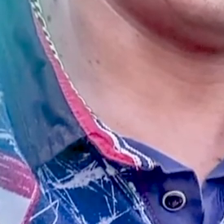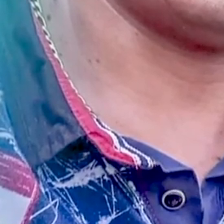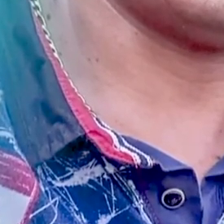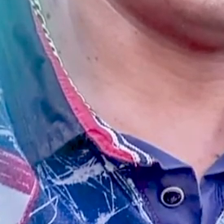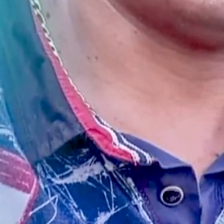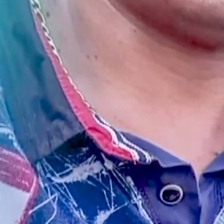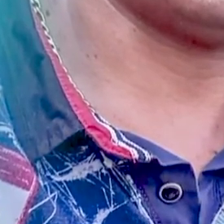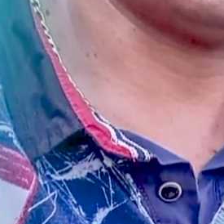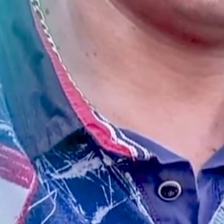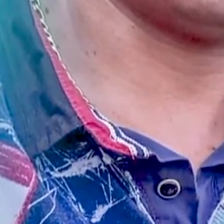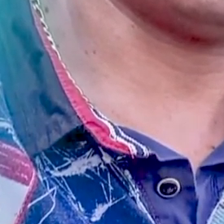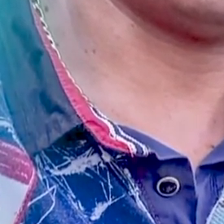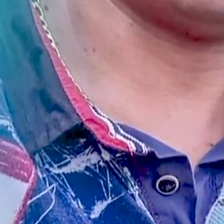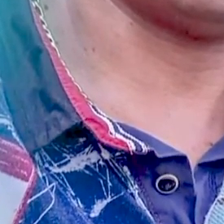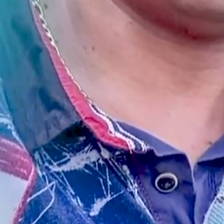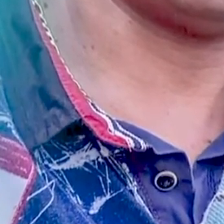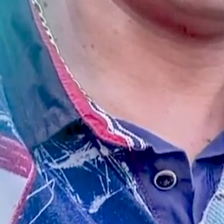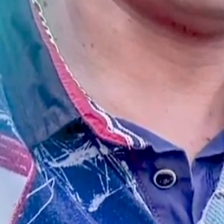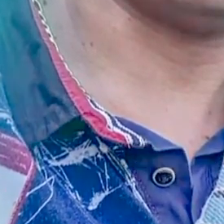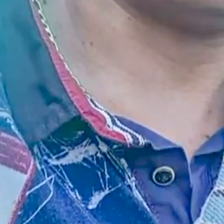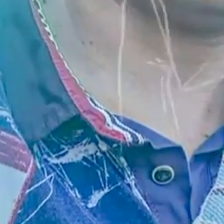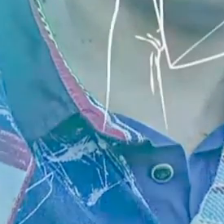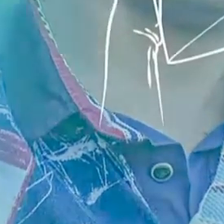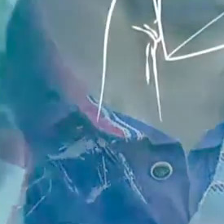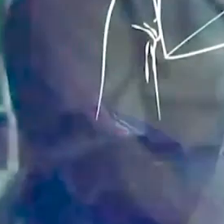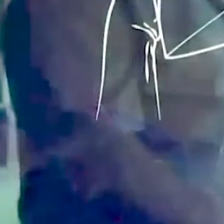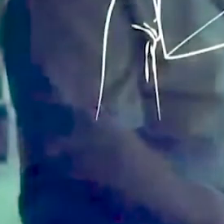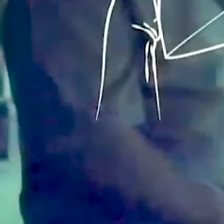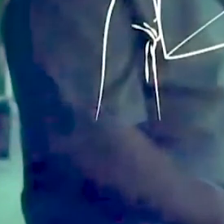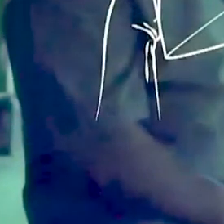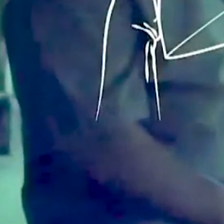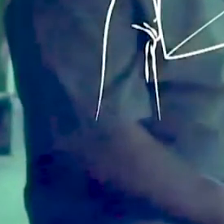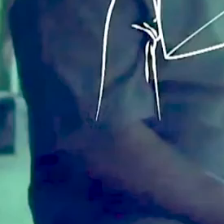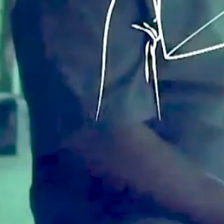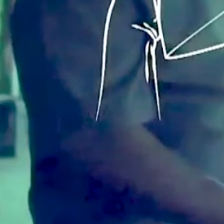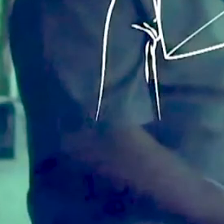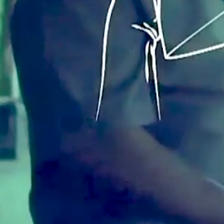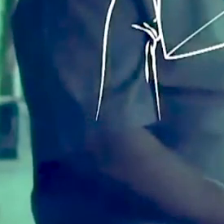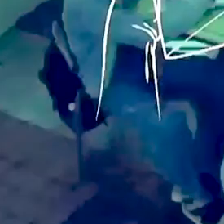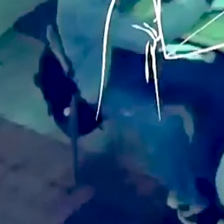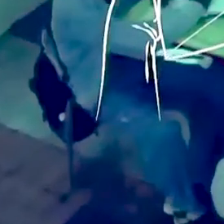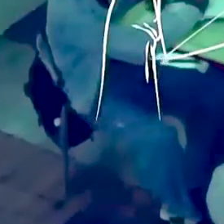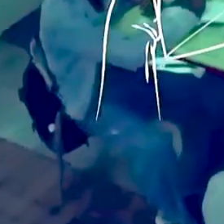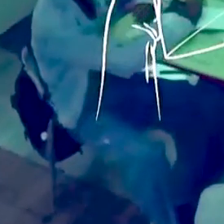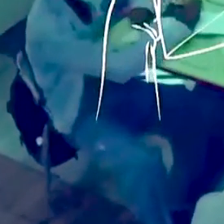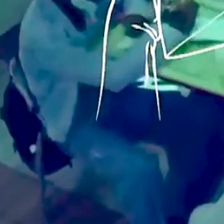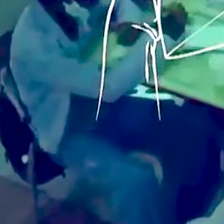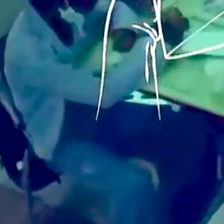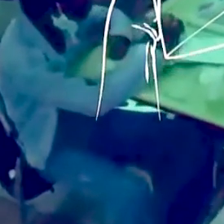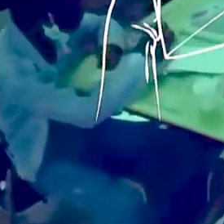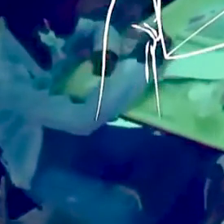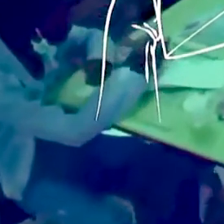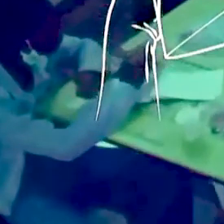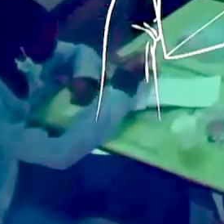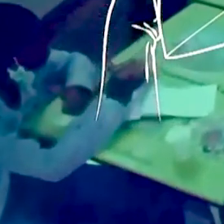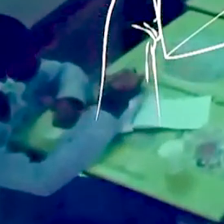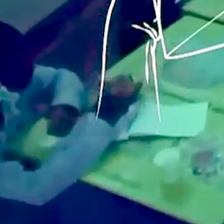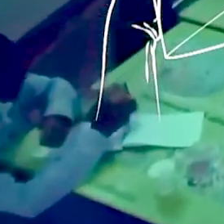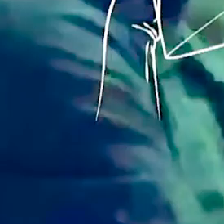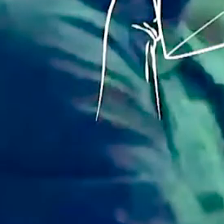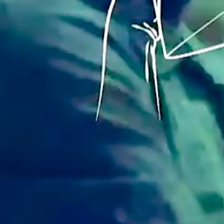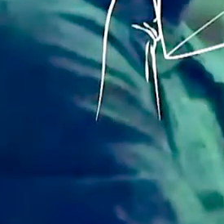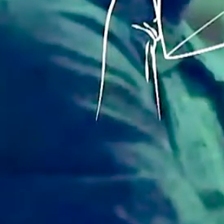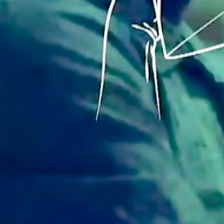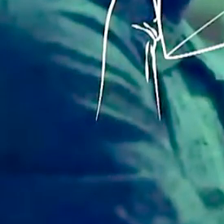tierras en más de 400 municipios en Colombia. También se llevó a cabo en Cali la jornada de descongestión de